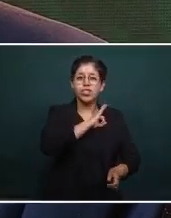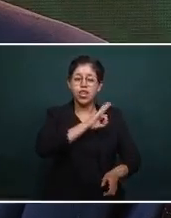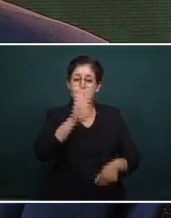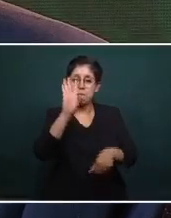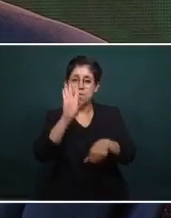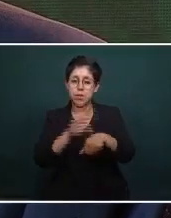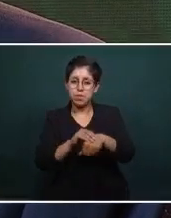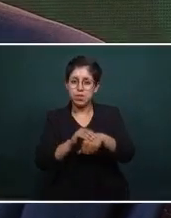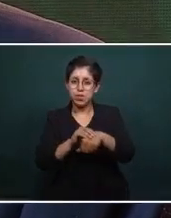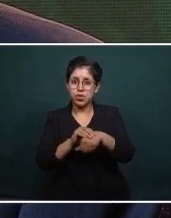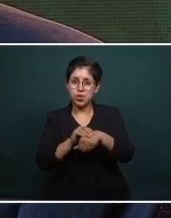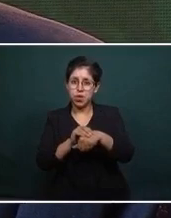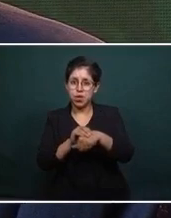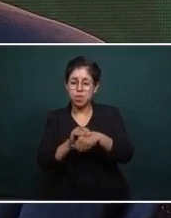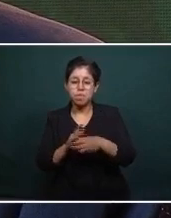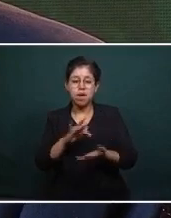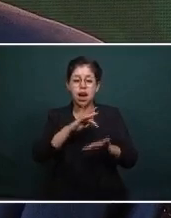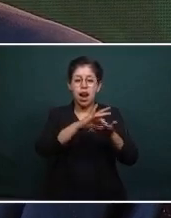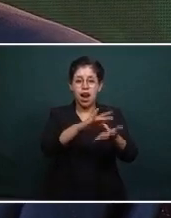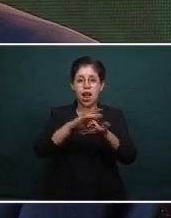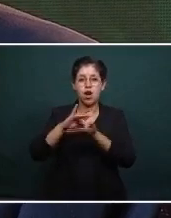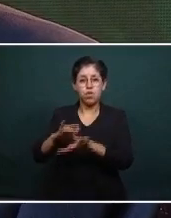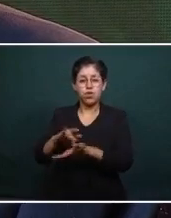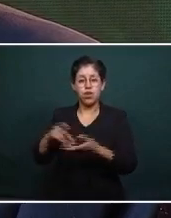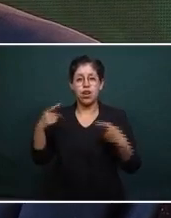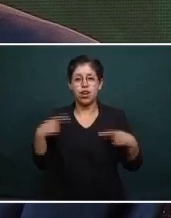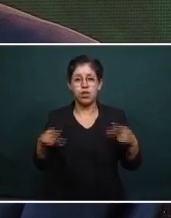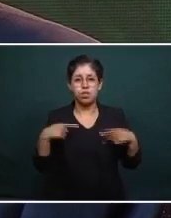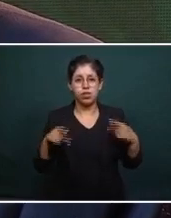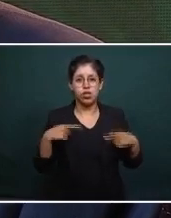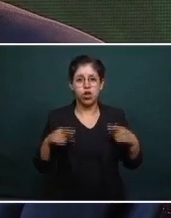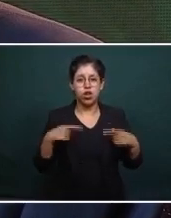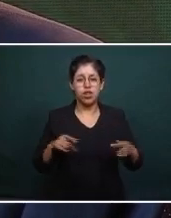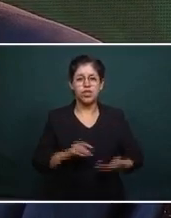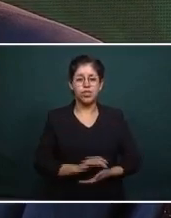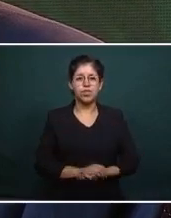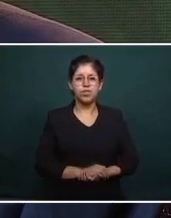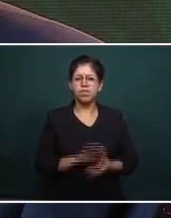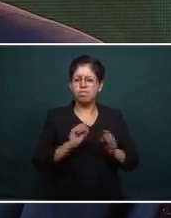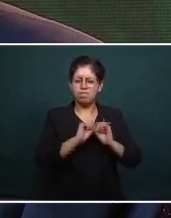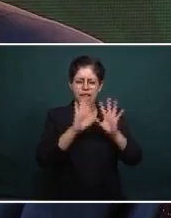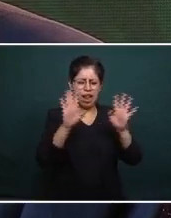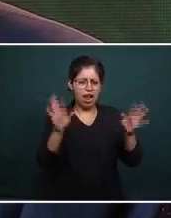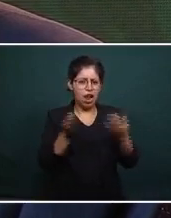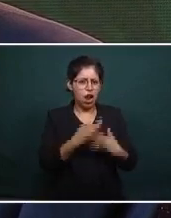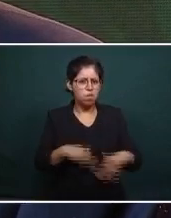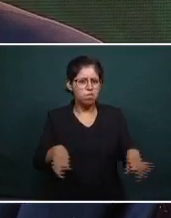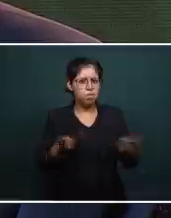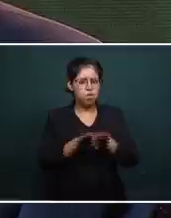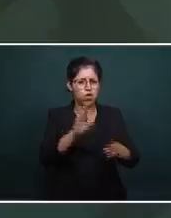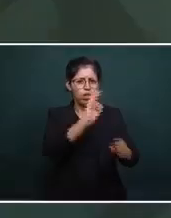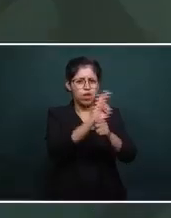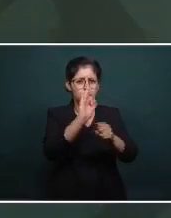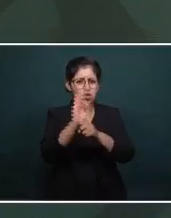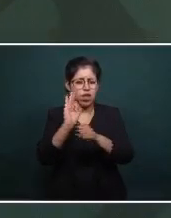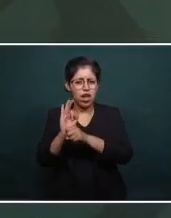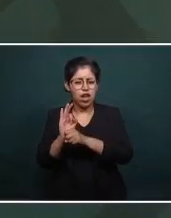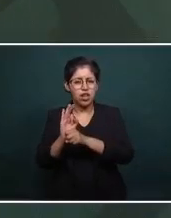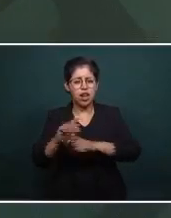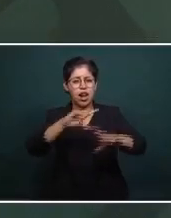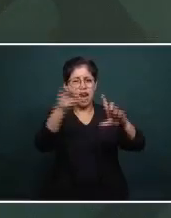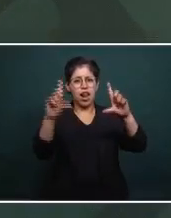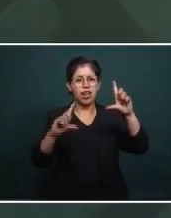tanto importan a los ciudadanos. Claro que nos importa la defensa nacional,